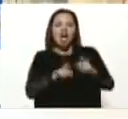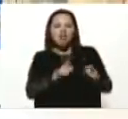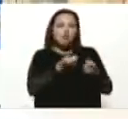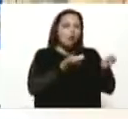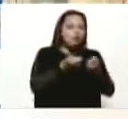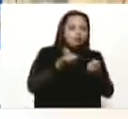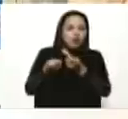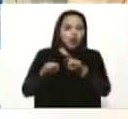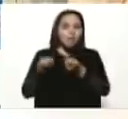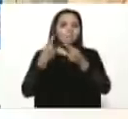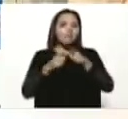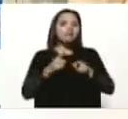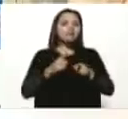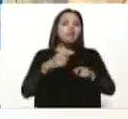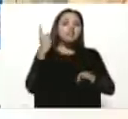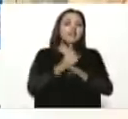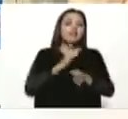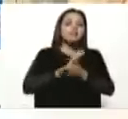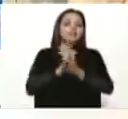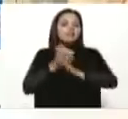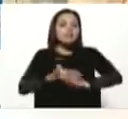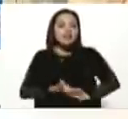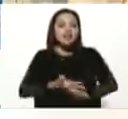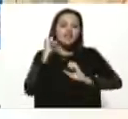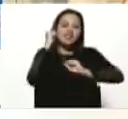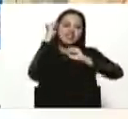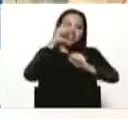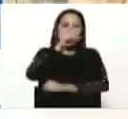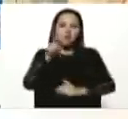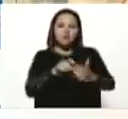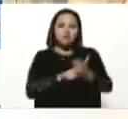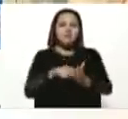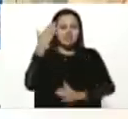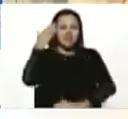pero hay que vencer completa y definitivamente. El pueblo sabe que tenemos mucha conciencia de esto.